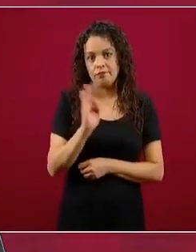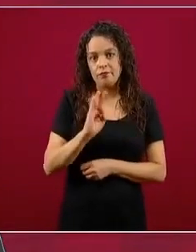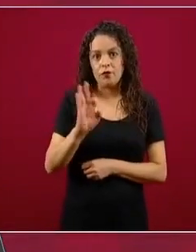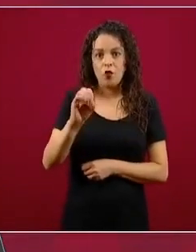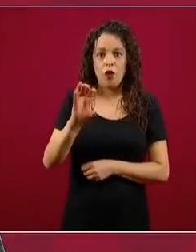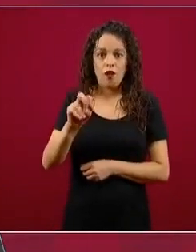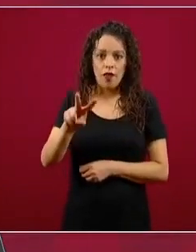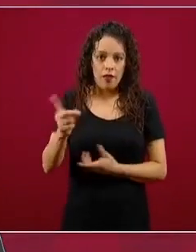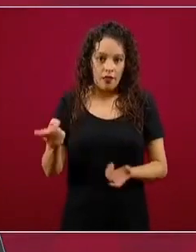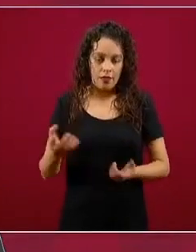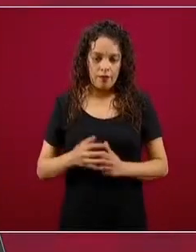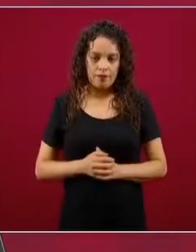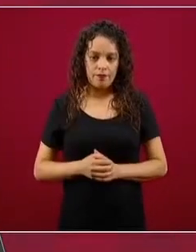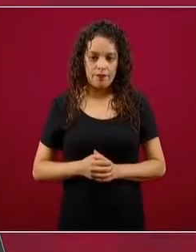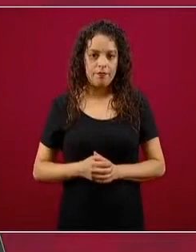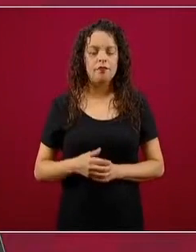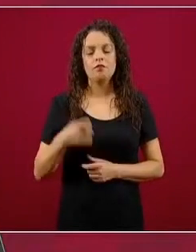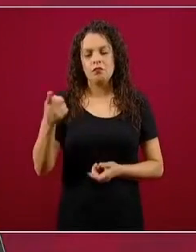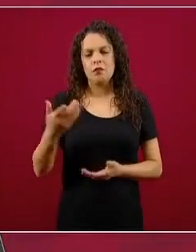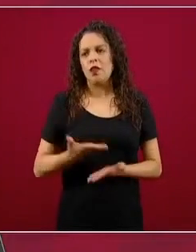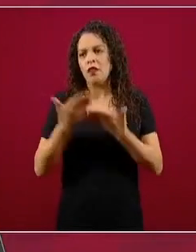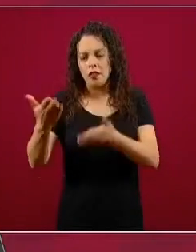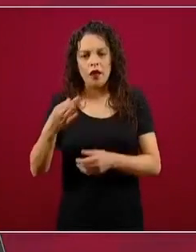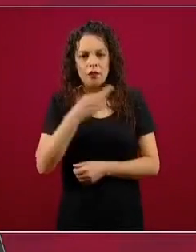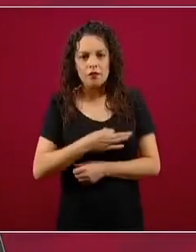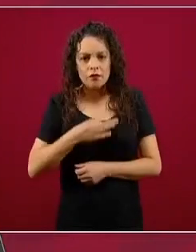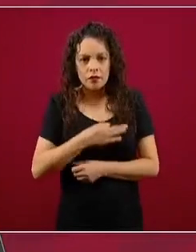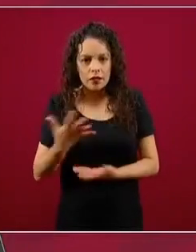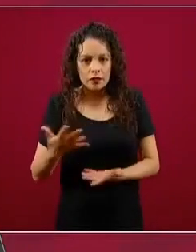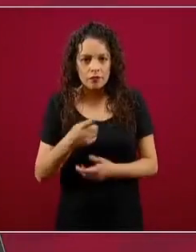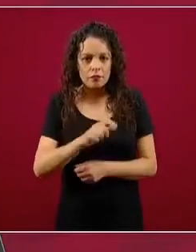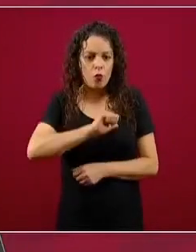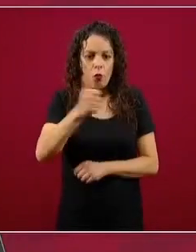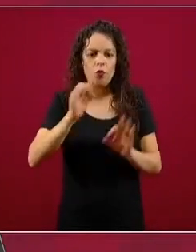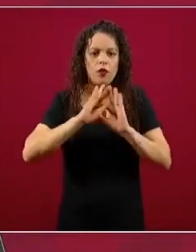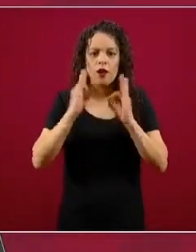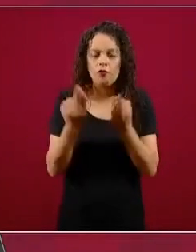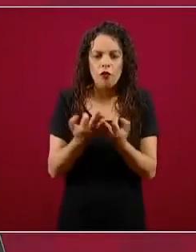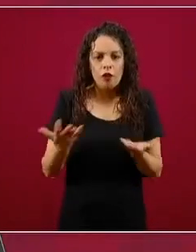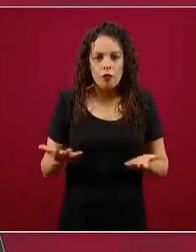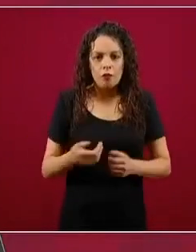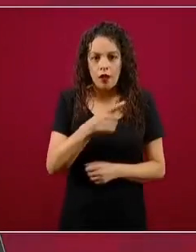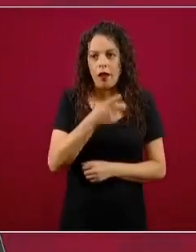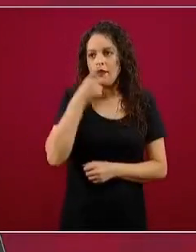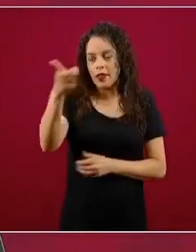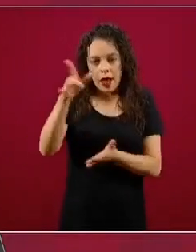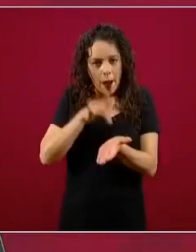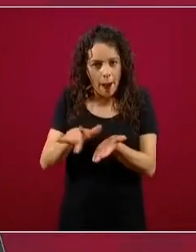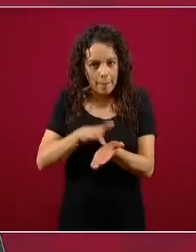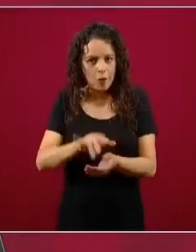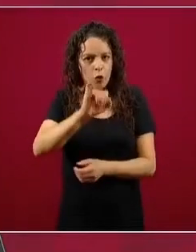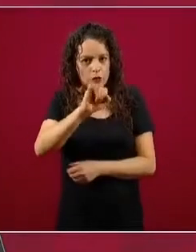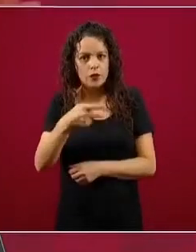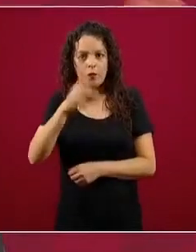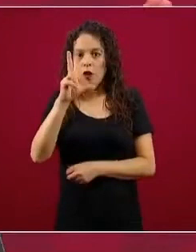COVID. Felicítenlo por otros medios, exprésenle su aprecio, su apoyo, pero no lo visiten,